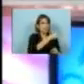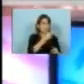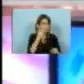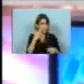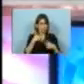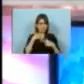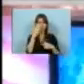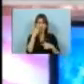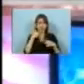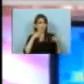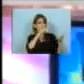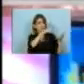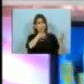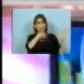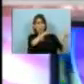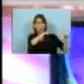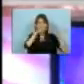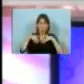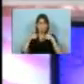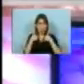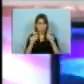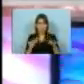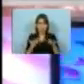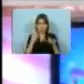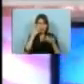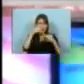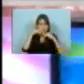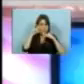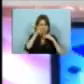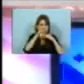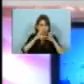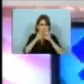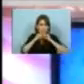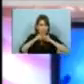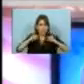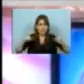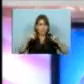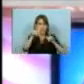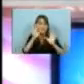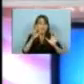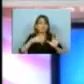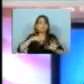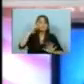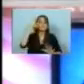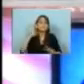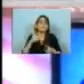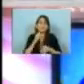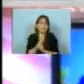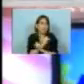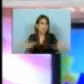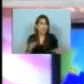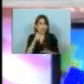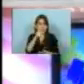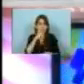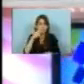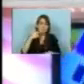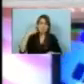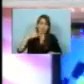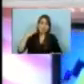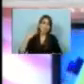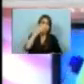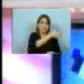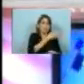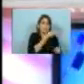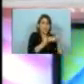tema, con un respeto hacia tu persona, que me parece que la verdad no estuviste nada bien. Pero bueno, es tu carácter podrido, que seguramente si vas al Bailando le vas a sumar